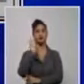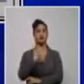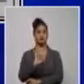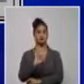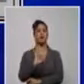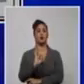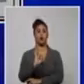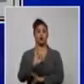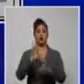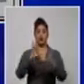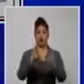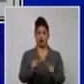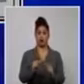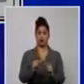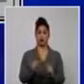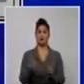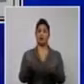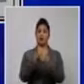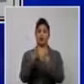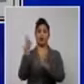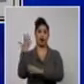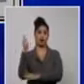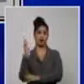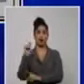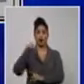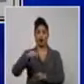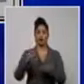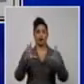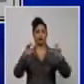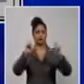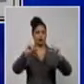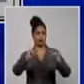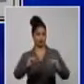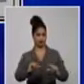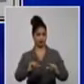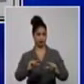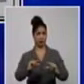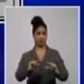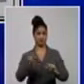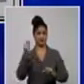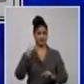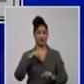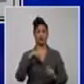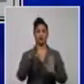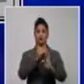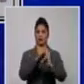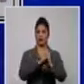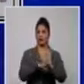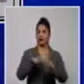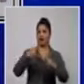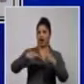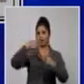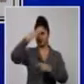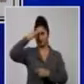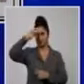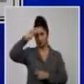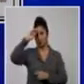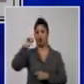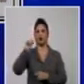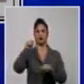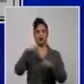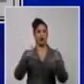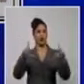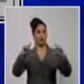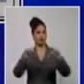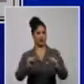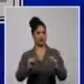sigue disminuyendo, correspondencia con las medidas que se han venido adoptando con los viajeros, y que